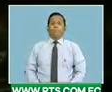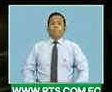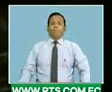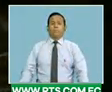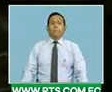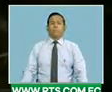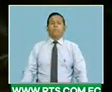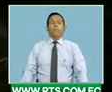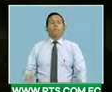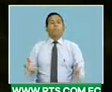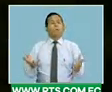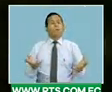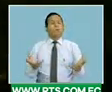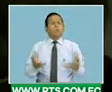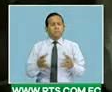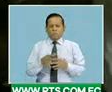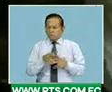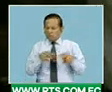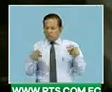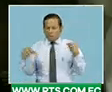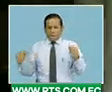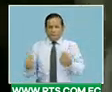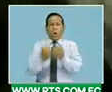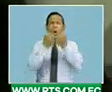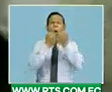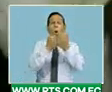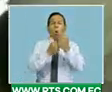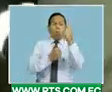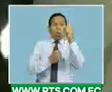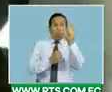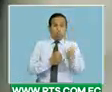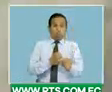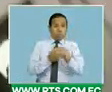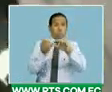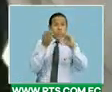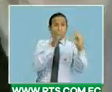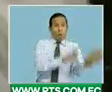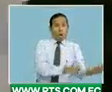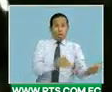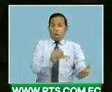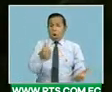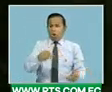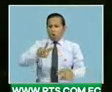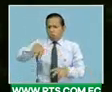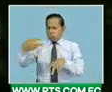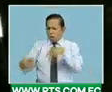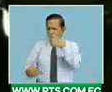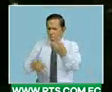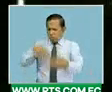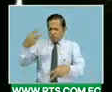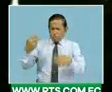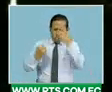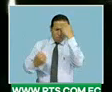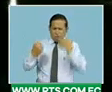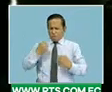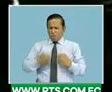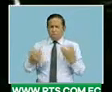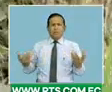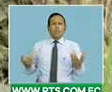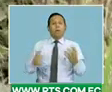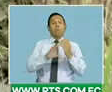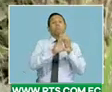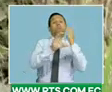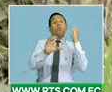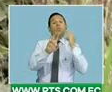El accidente que dejó como saldo un fallecido y 13 heridos ocurrió en la vía Quevedo-Ventanas, cuando un bus de la cooperativa Valencia